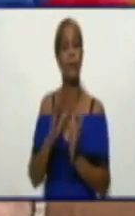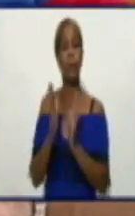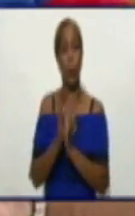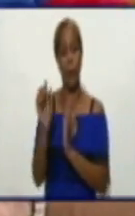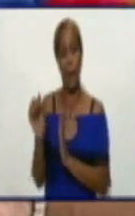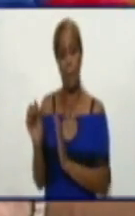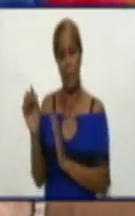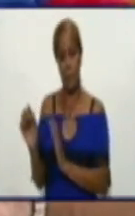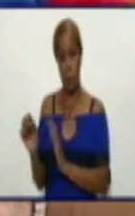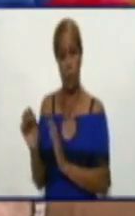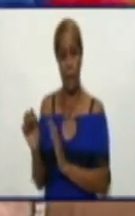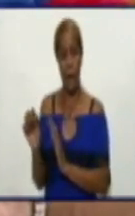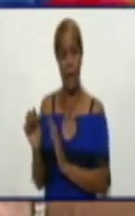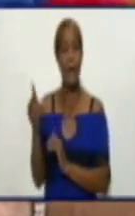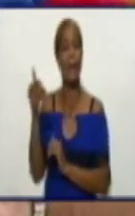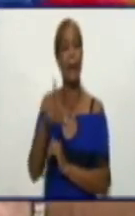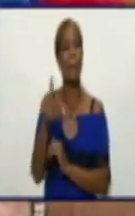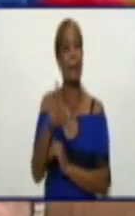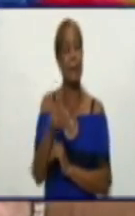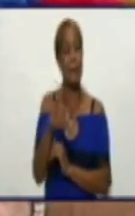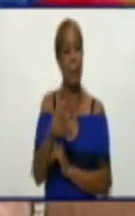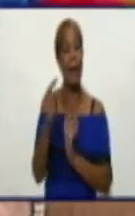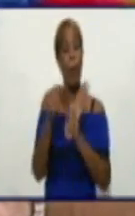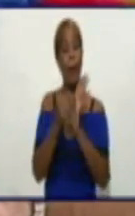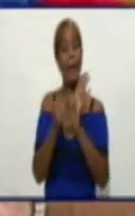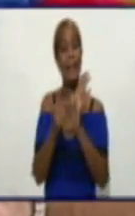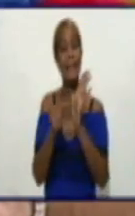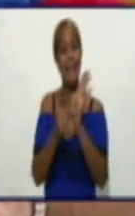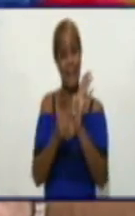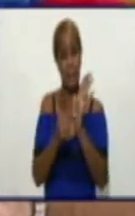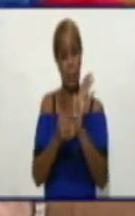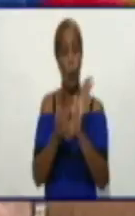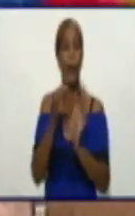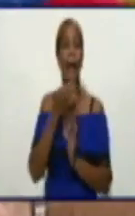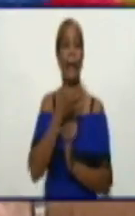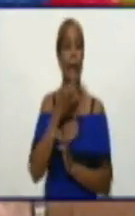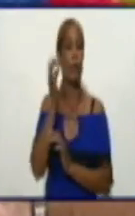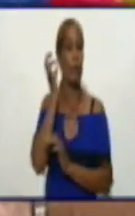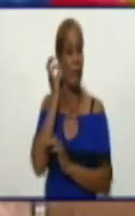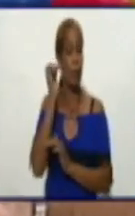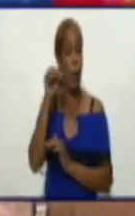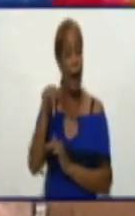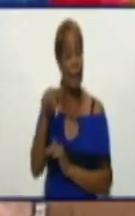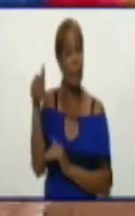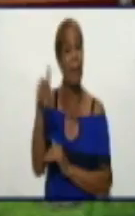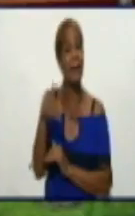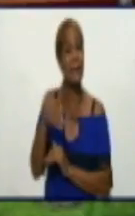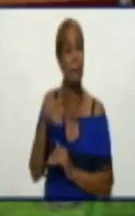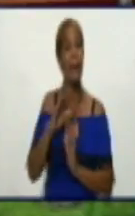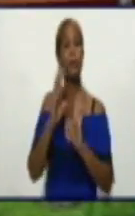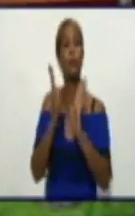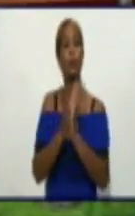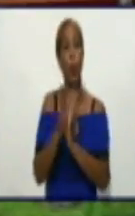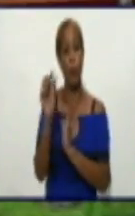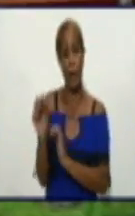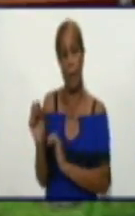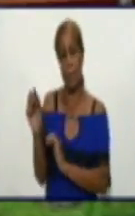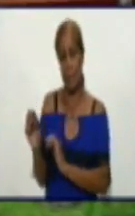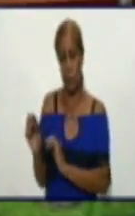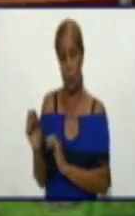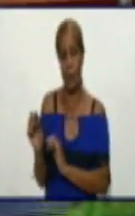y febrero y los que se actualizaron en el mes de agosto. Aquí participan todas las personas, ¿ya? Es lo que va a ocurrir